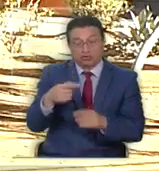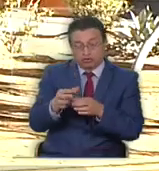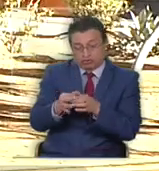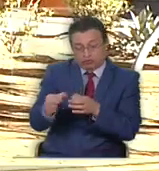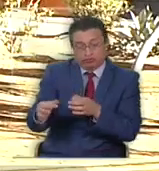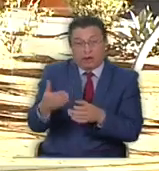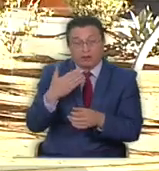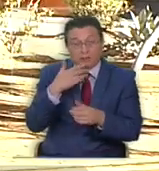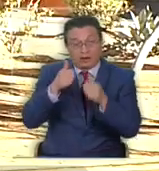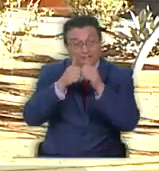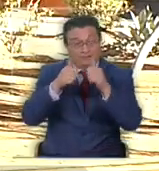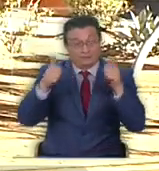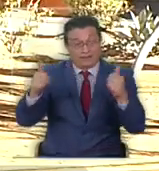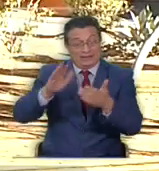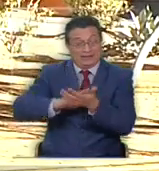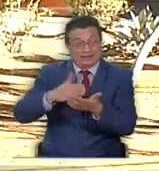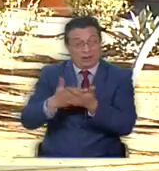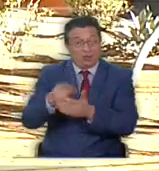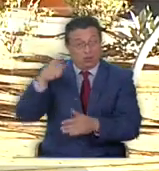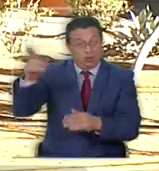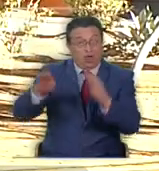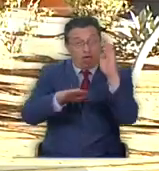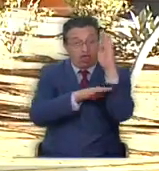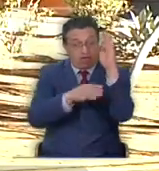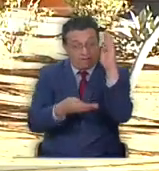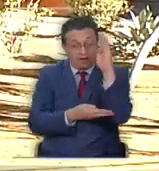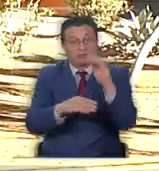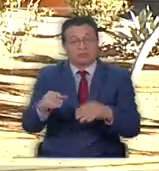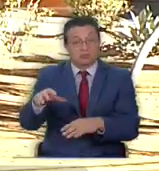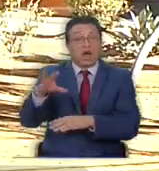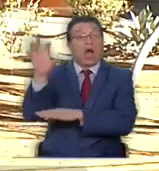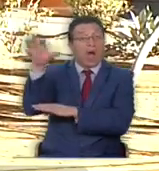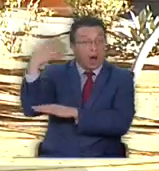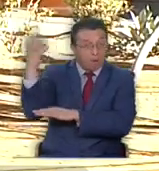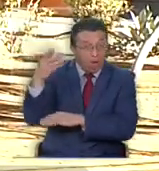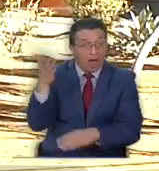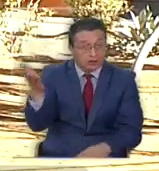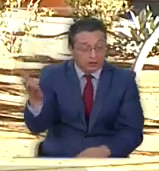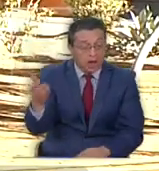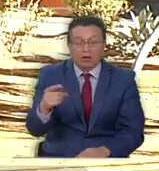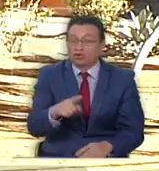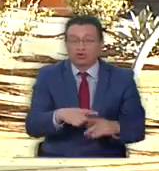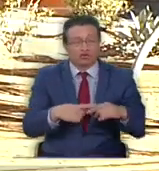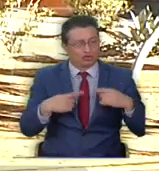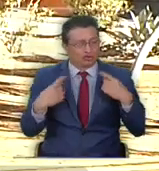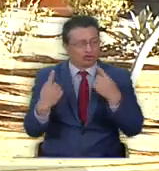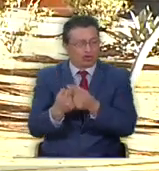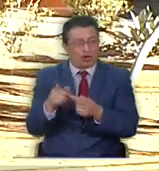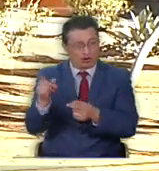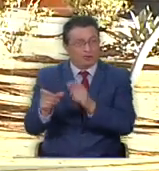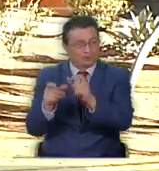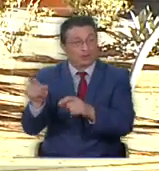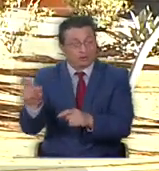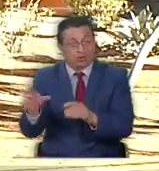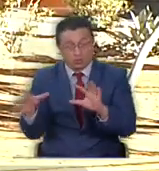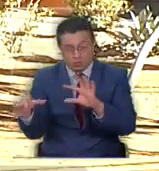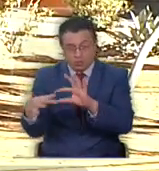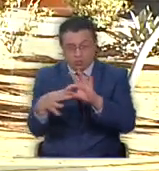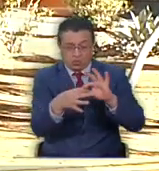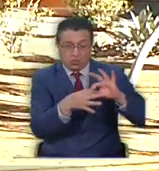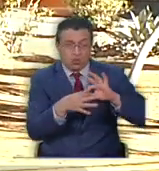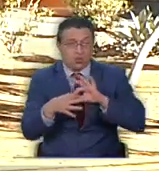Authority, o la Autoridad de Salud de Dubái, las ambulancias. Todas estas personas en